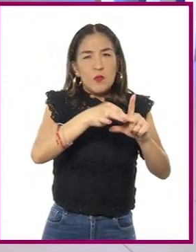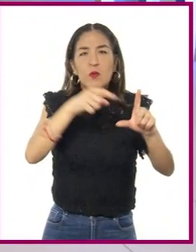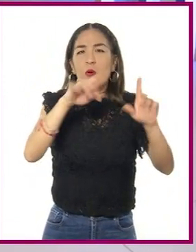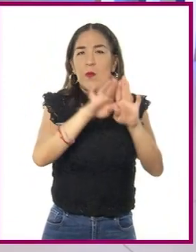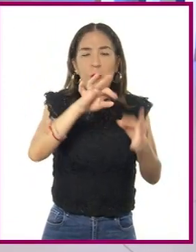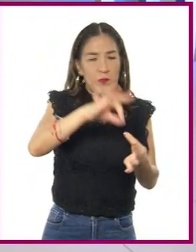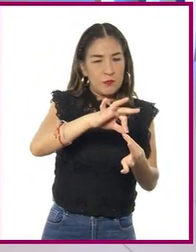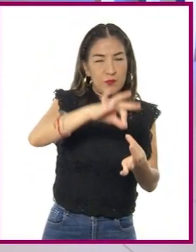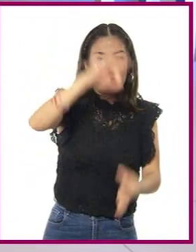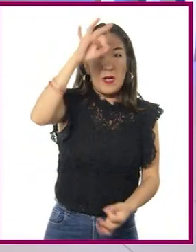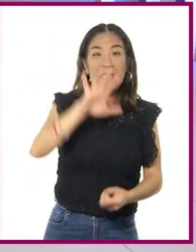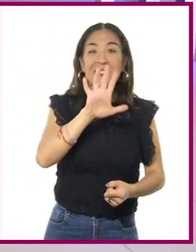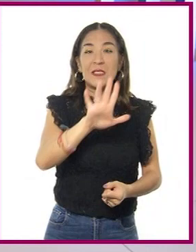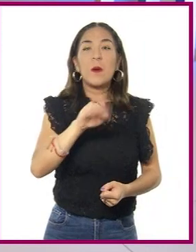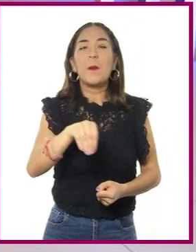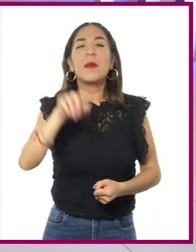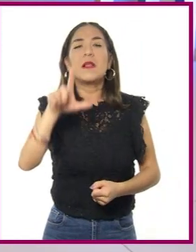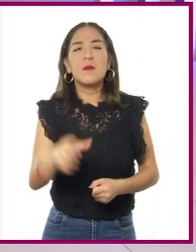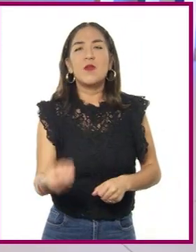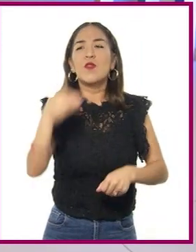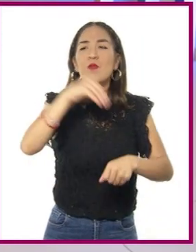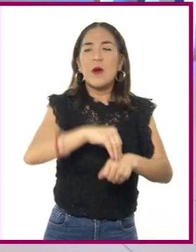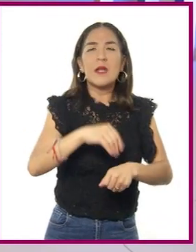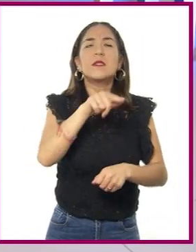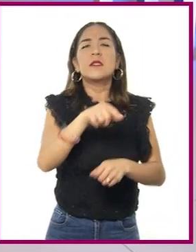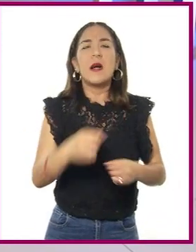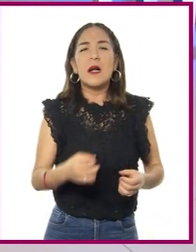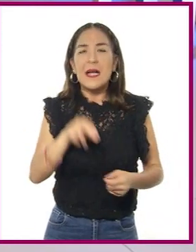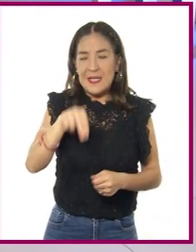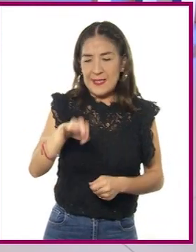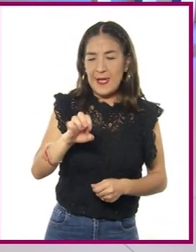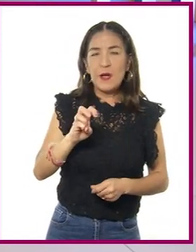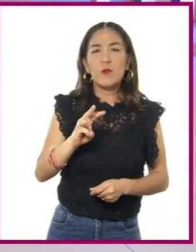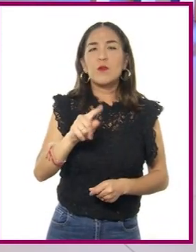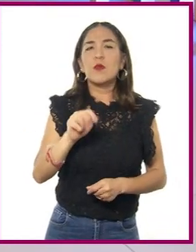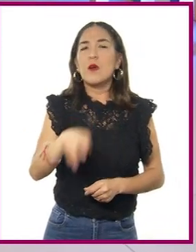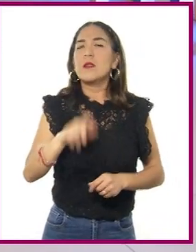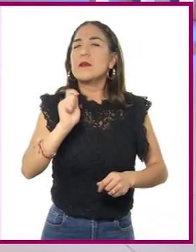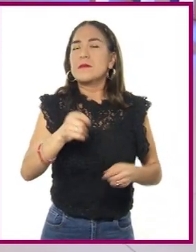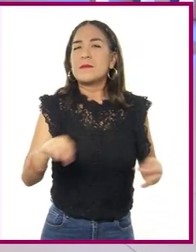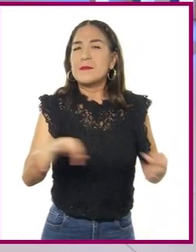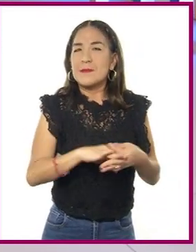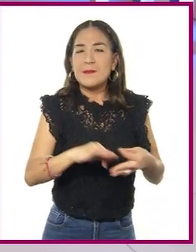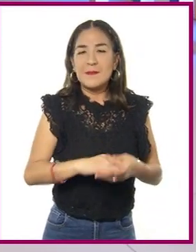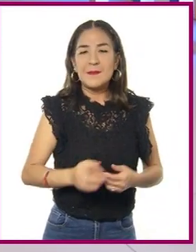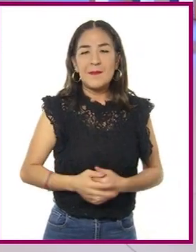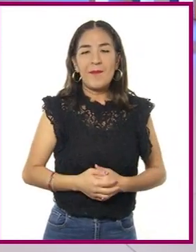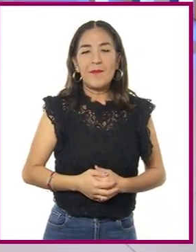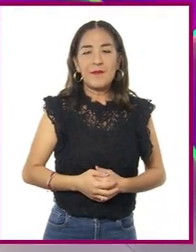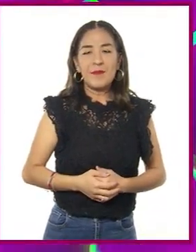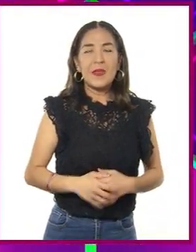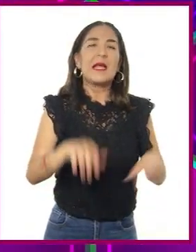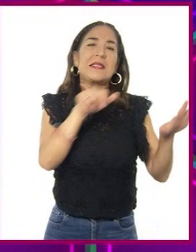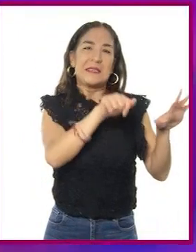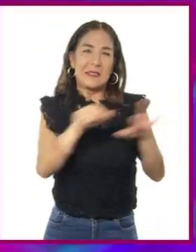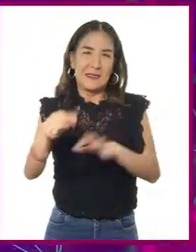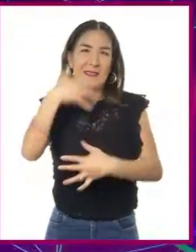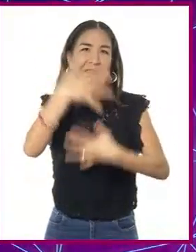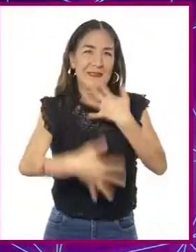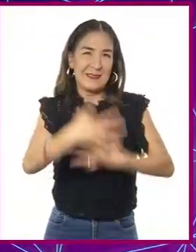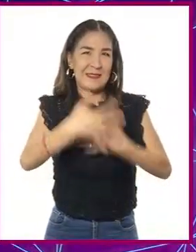5 milímetros, la fuerza aplicada en newtons sería de aproximadamente 615.